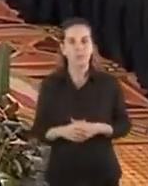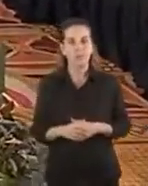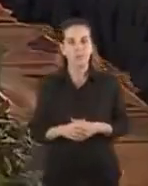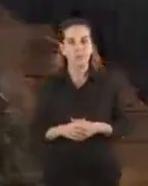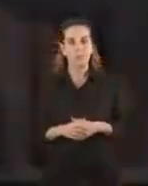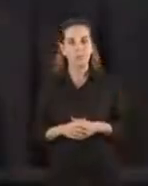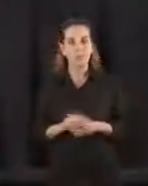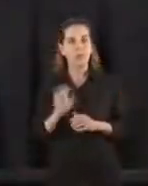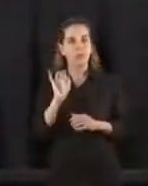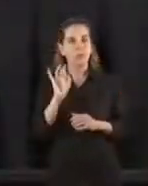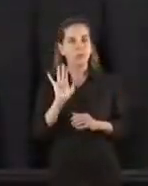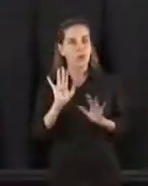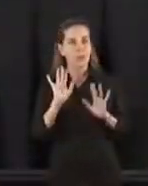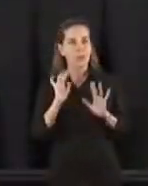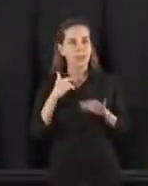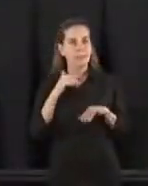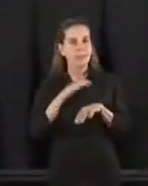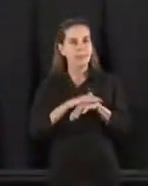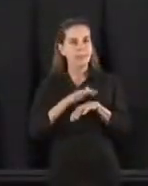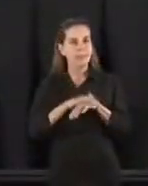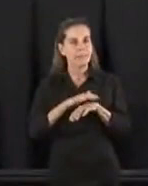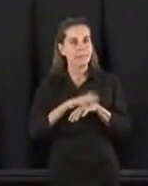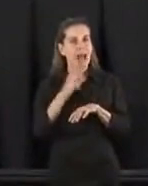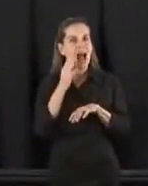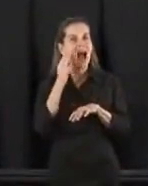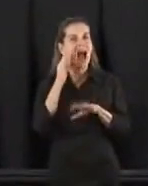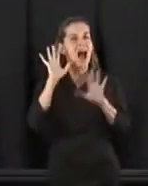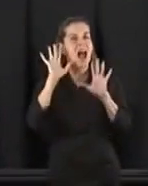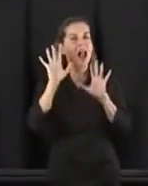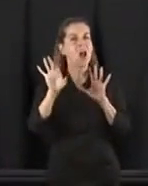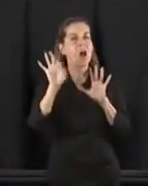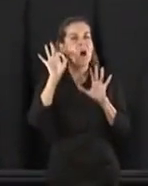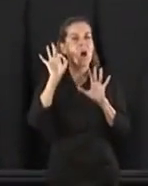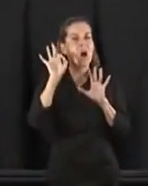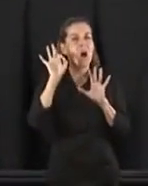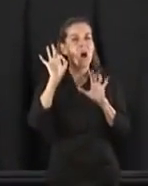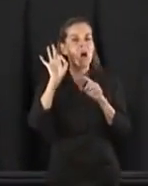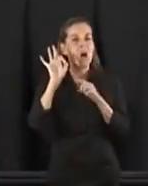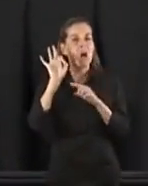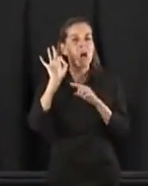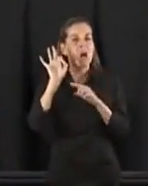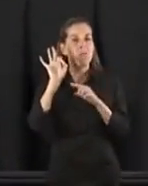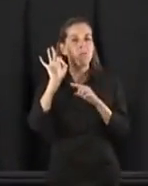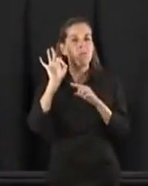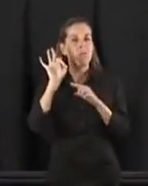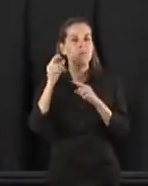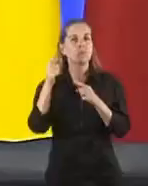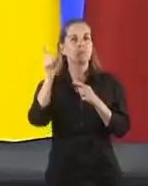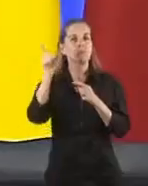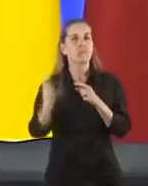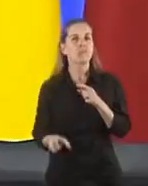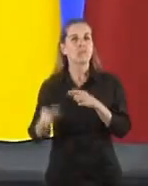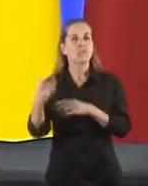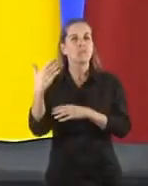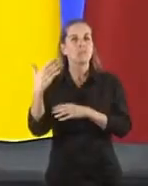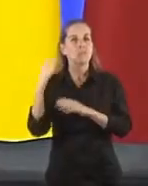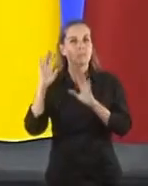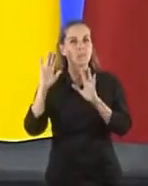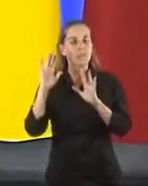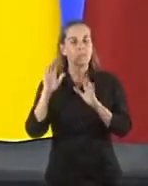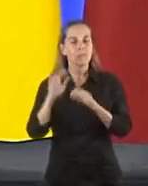Solo me quiero hacer cargo de un comentario que no quiero dejar pasar por alto porque